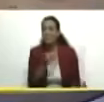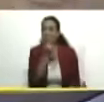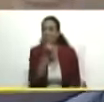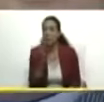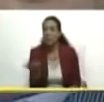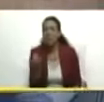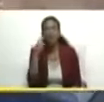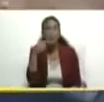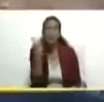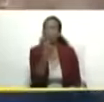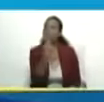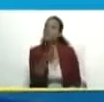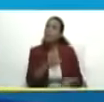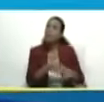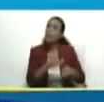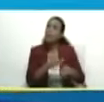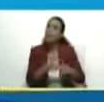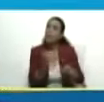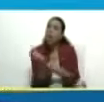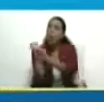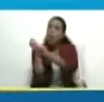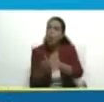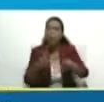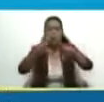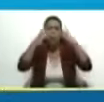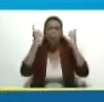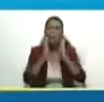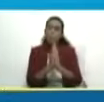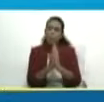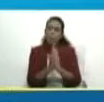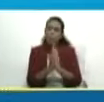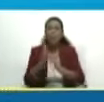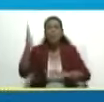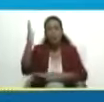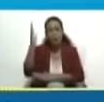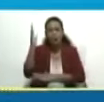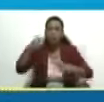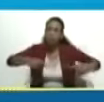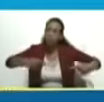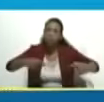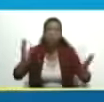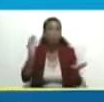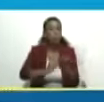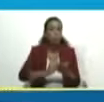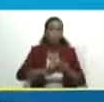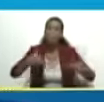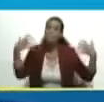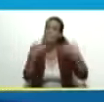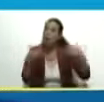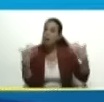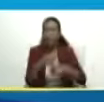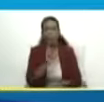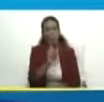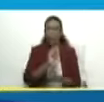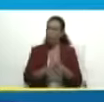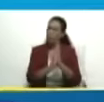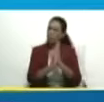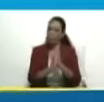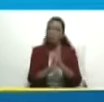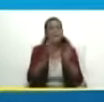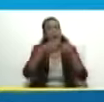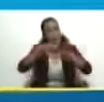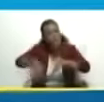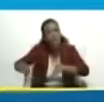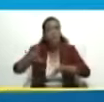Yo lo único que le voy a pedir a los jugadores de La Guaira y de Lara, no se vuelvan a caer a golpe. Dejen